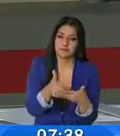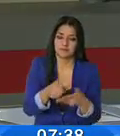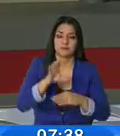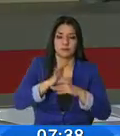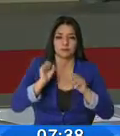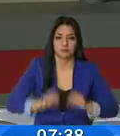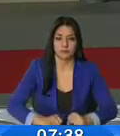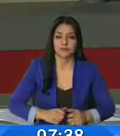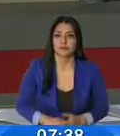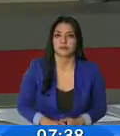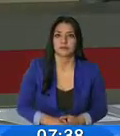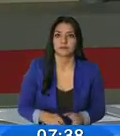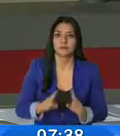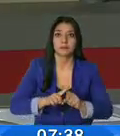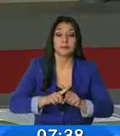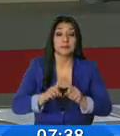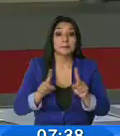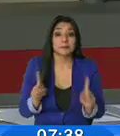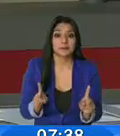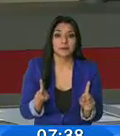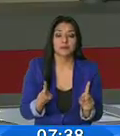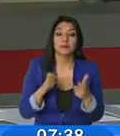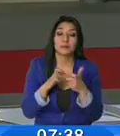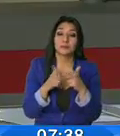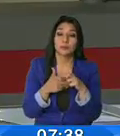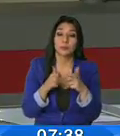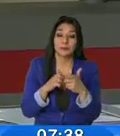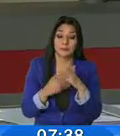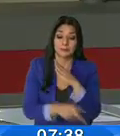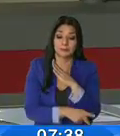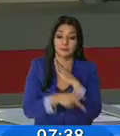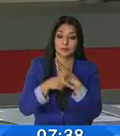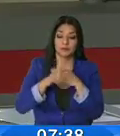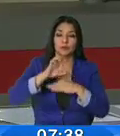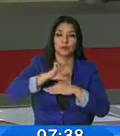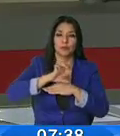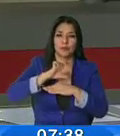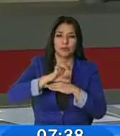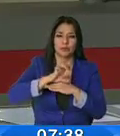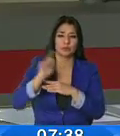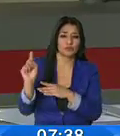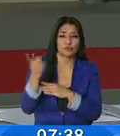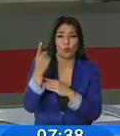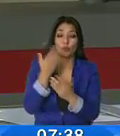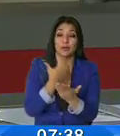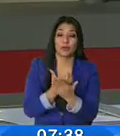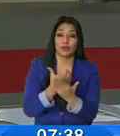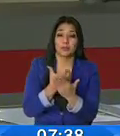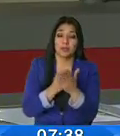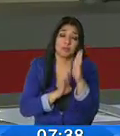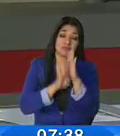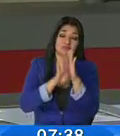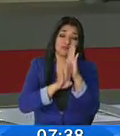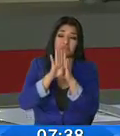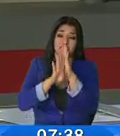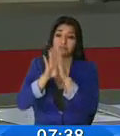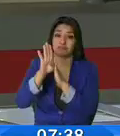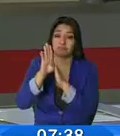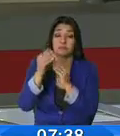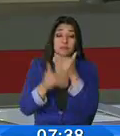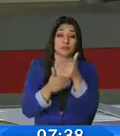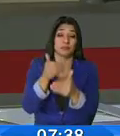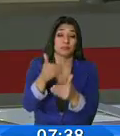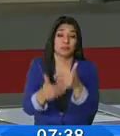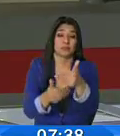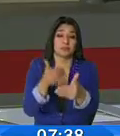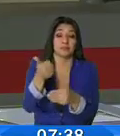Ecuador. Sin embargo, afirman que la problemática petrolera como fuente principal de la economía nacional podría agudizarse en